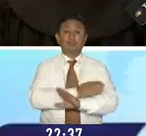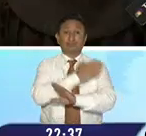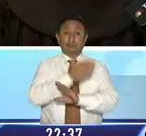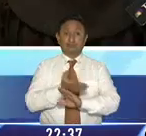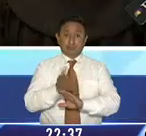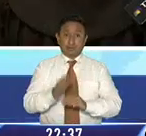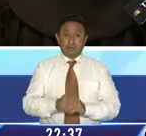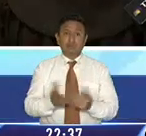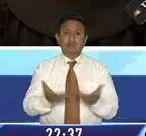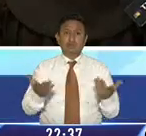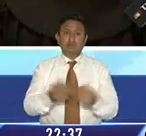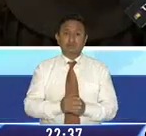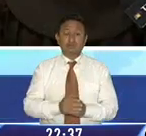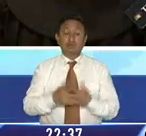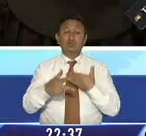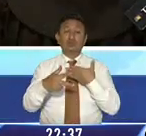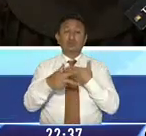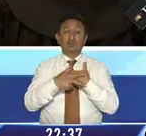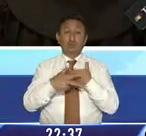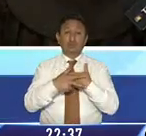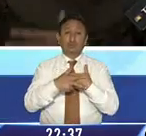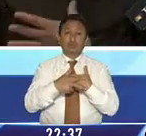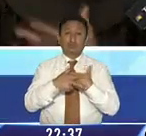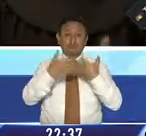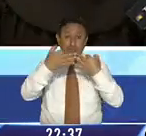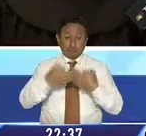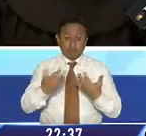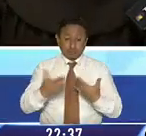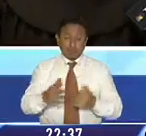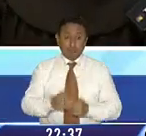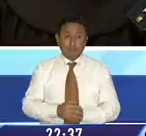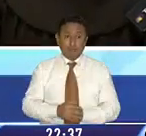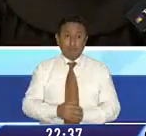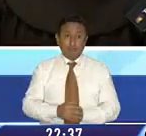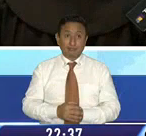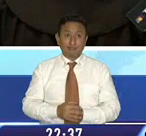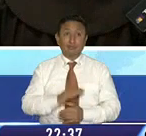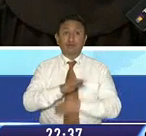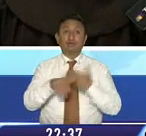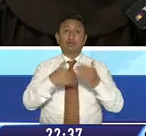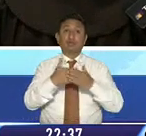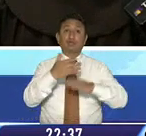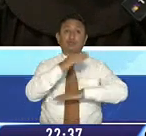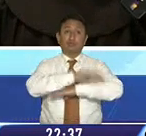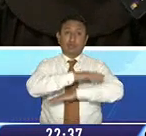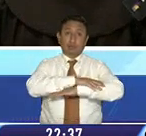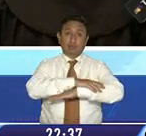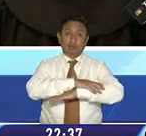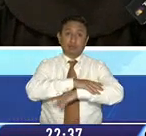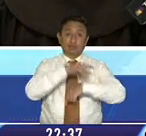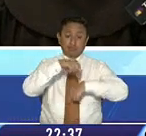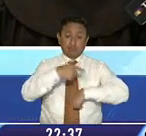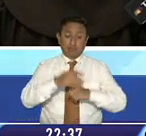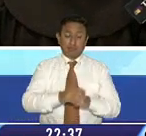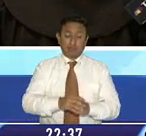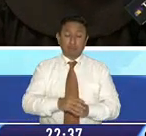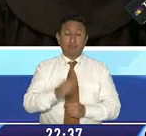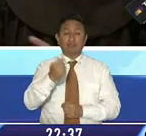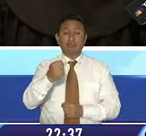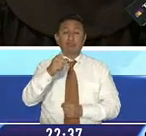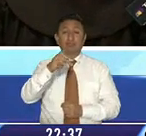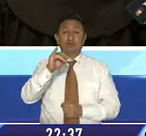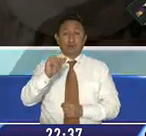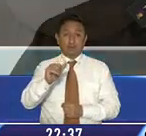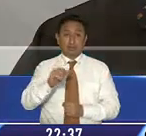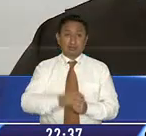se encuentra en YouTube, tenemos un canal oficial y ahora pues también estamos en todas las plataformas digitales, pueden ir a Spotify, iTunes,